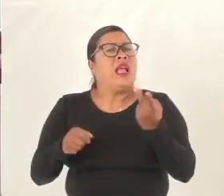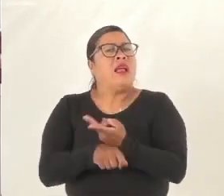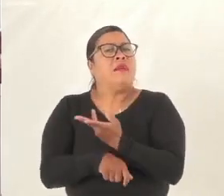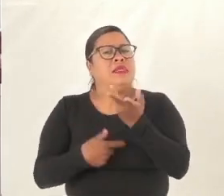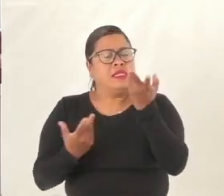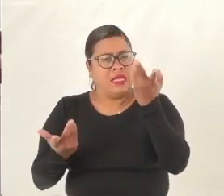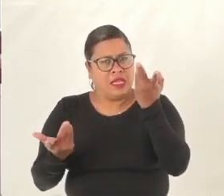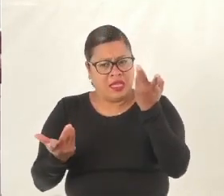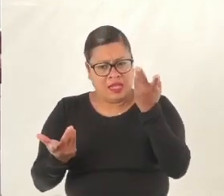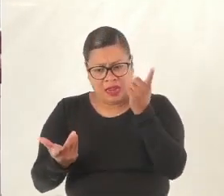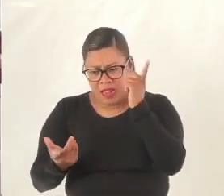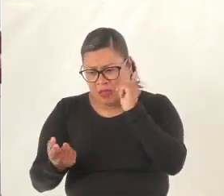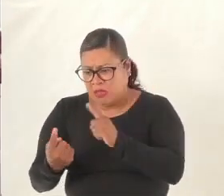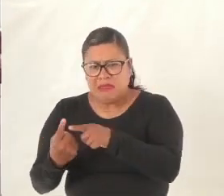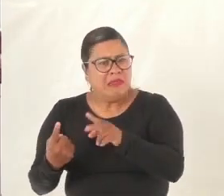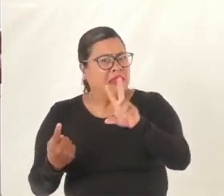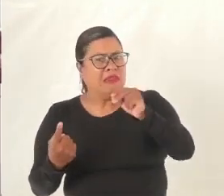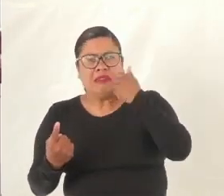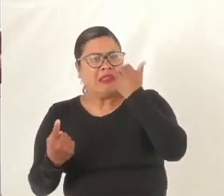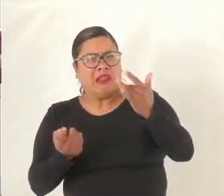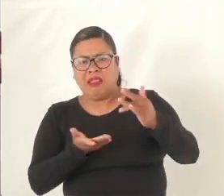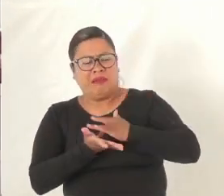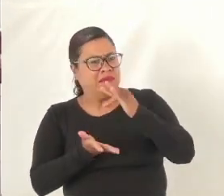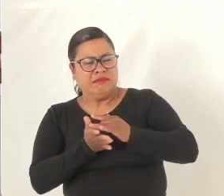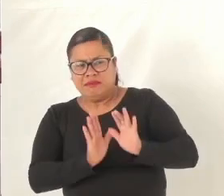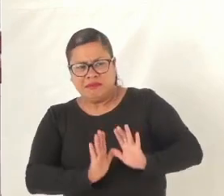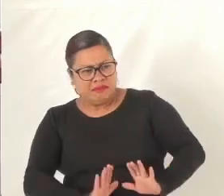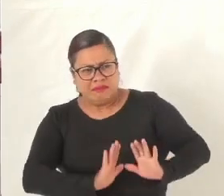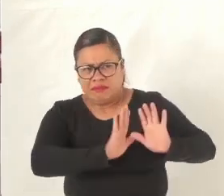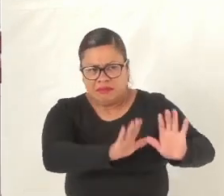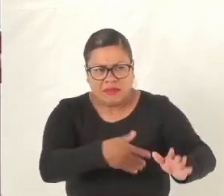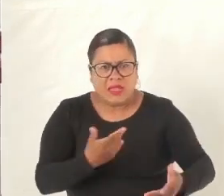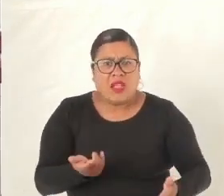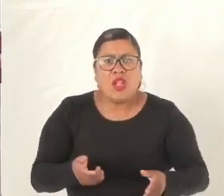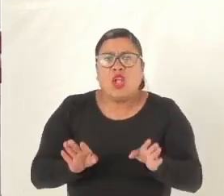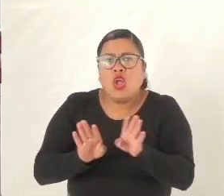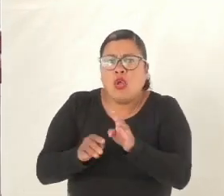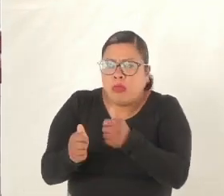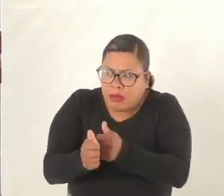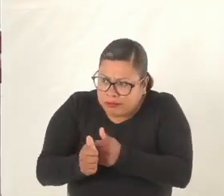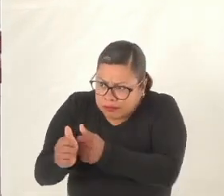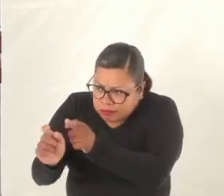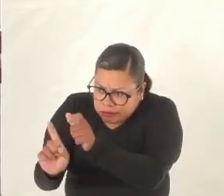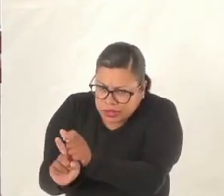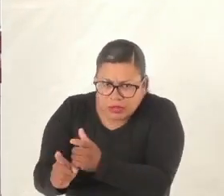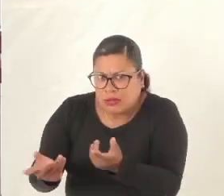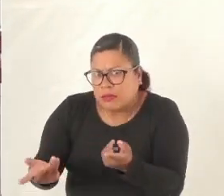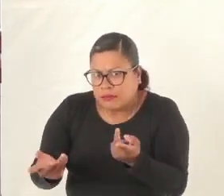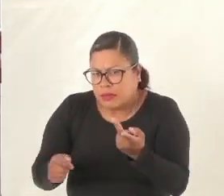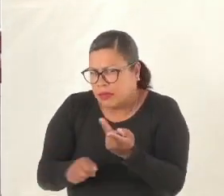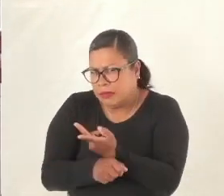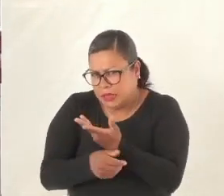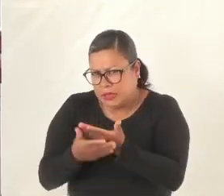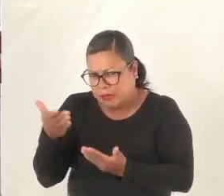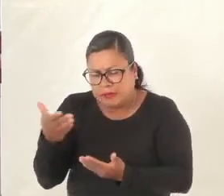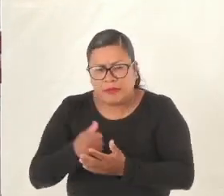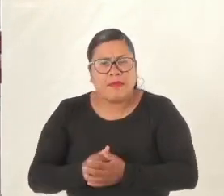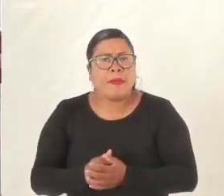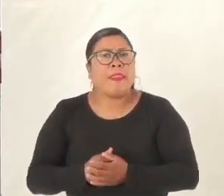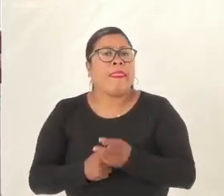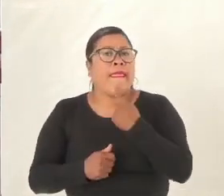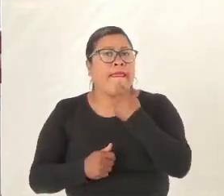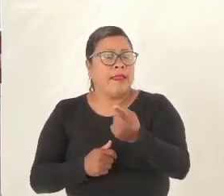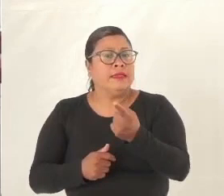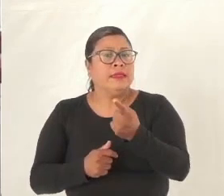aceptan la orientación que seguimiento le dan y cuál es el resultado lamentablemente mencionan hay que hay